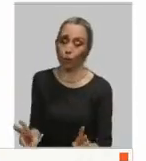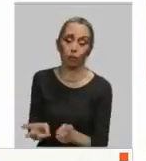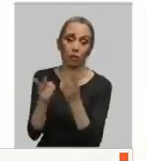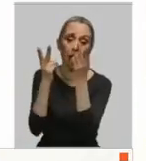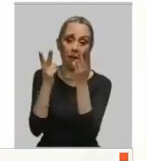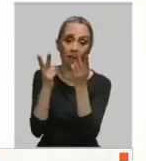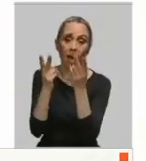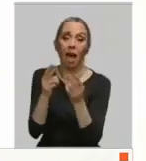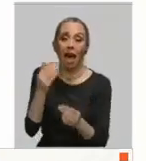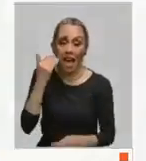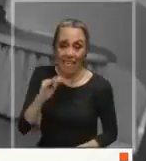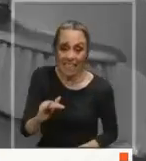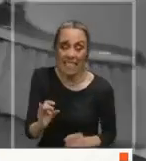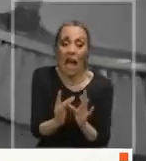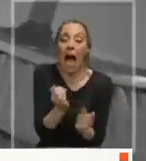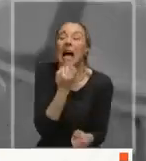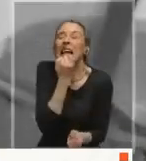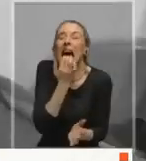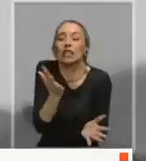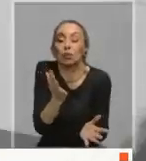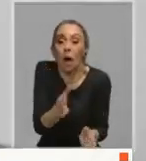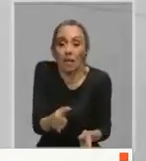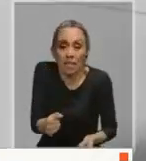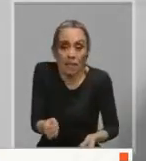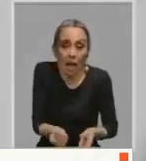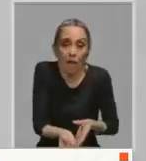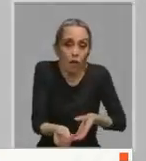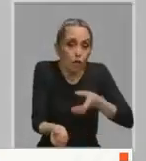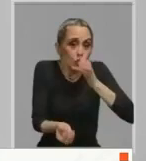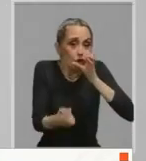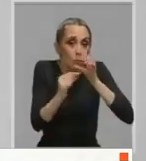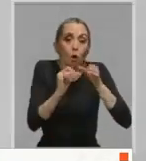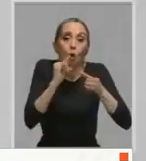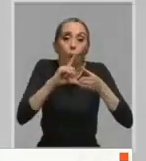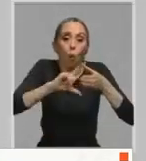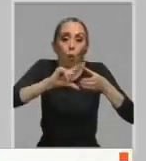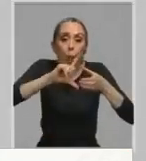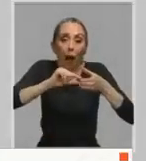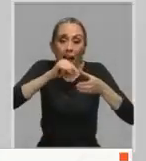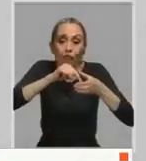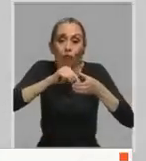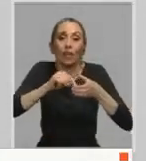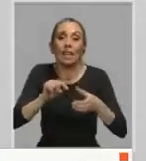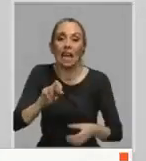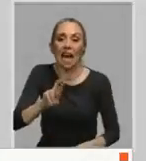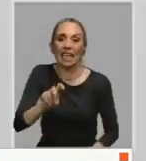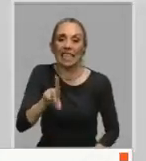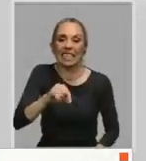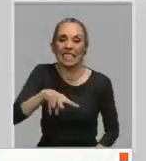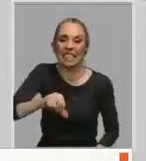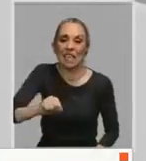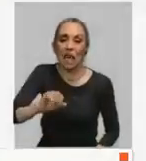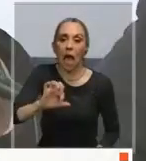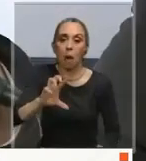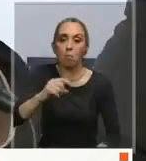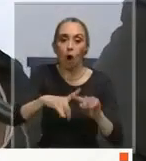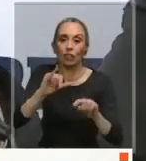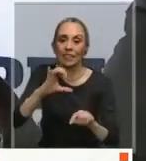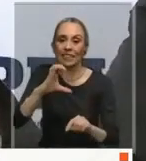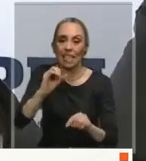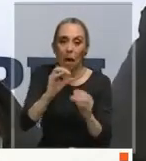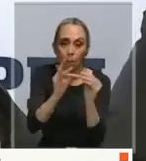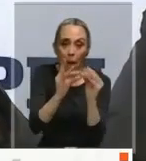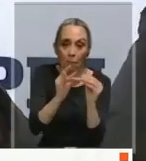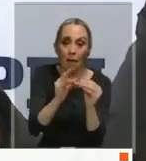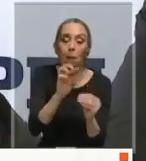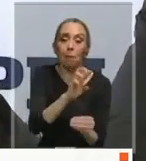luego de que consumió accidentalmente una cantidad indeterminada de resina epóxica. Esta sustancia la